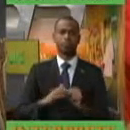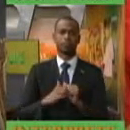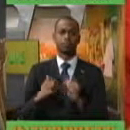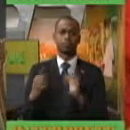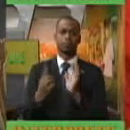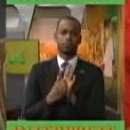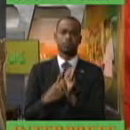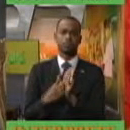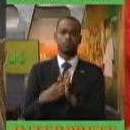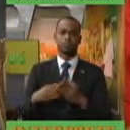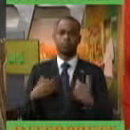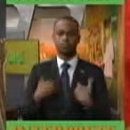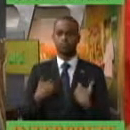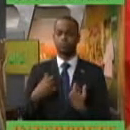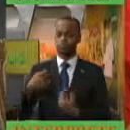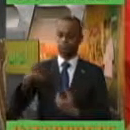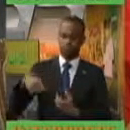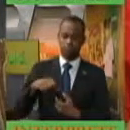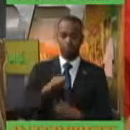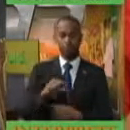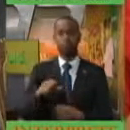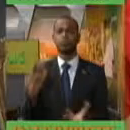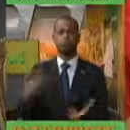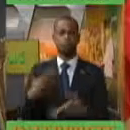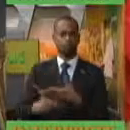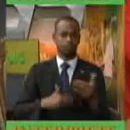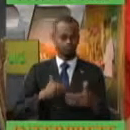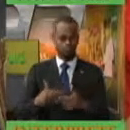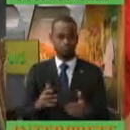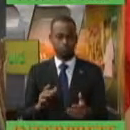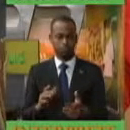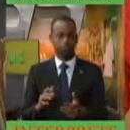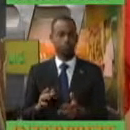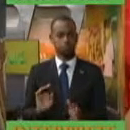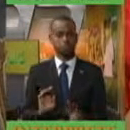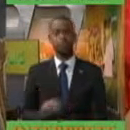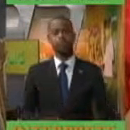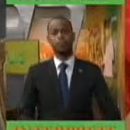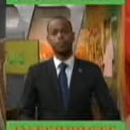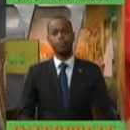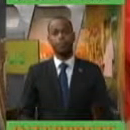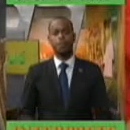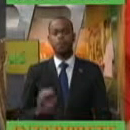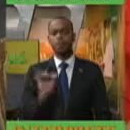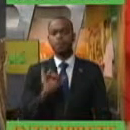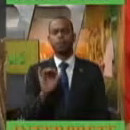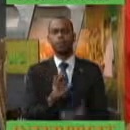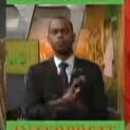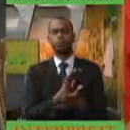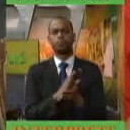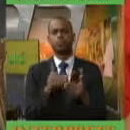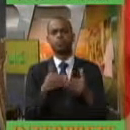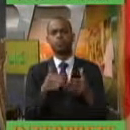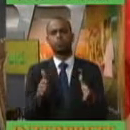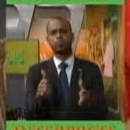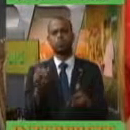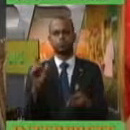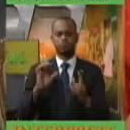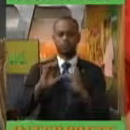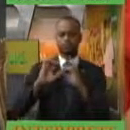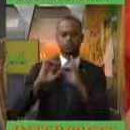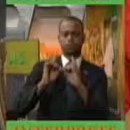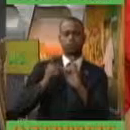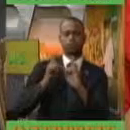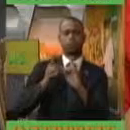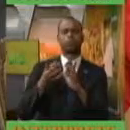discapacidad poseen la tarjeta o están en proceso. Pero también el poder trabajar con las escuelas públicas, con los